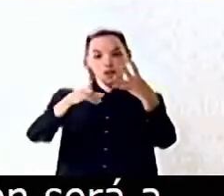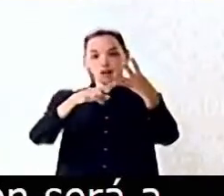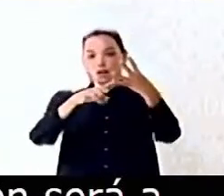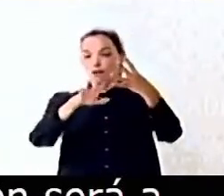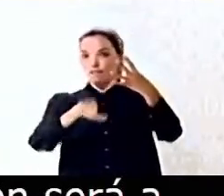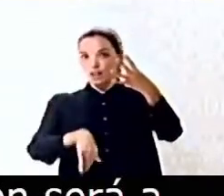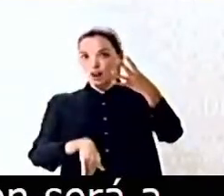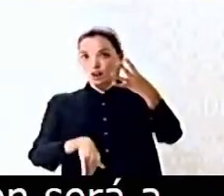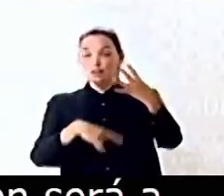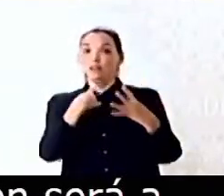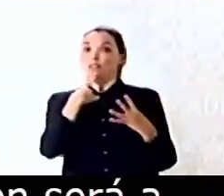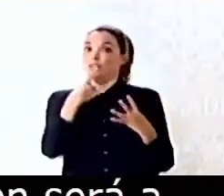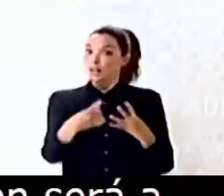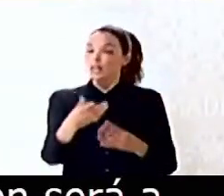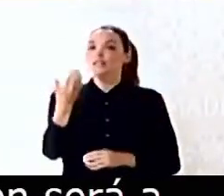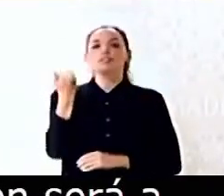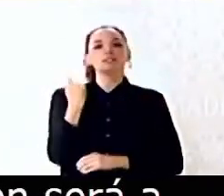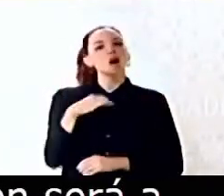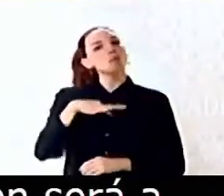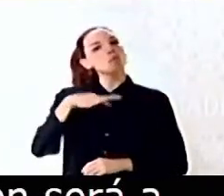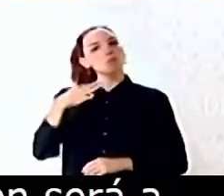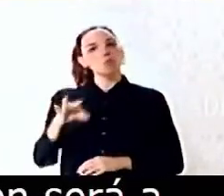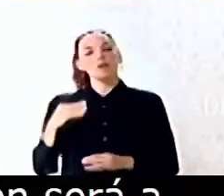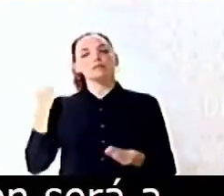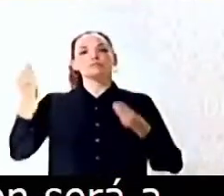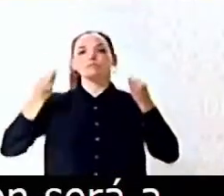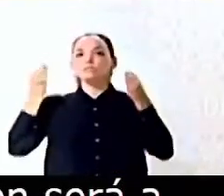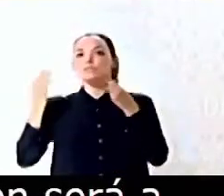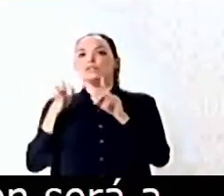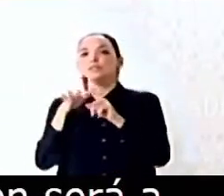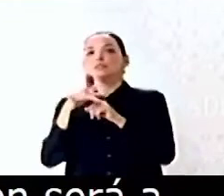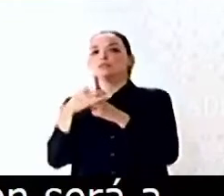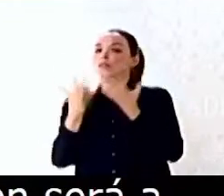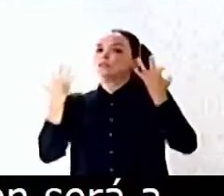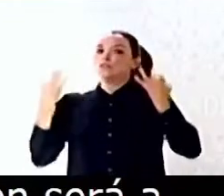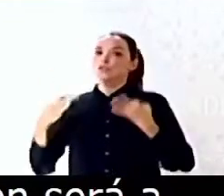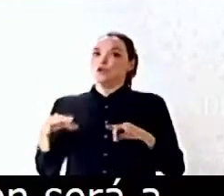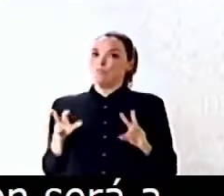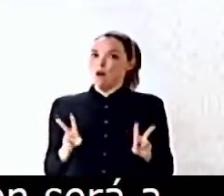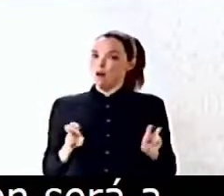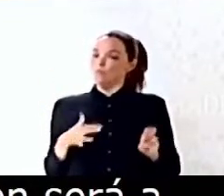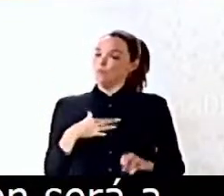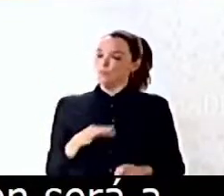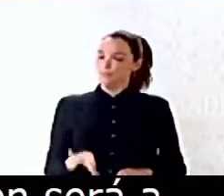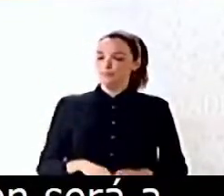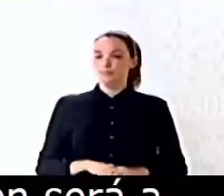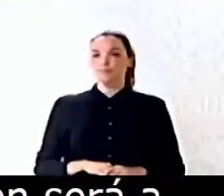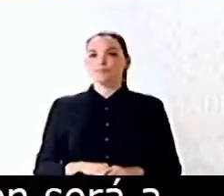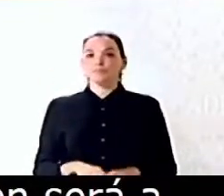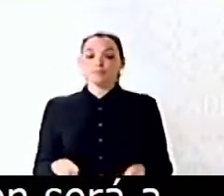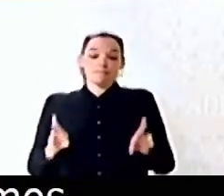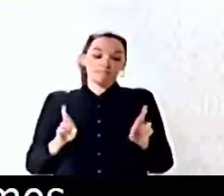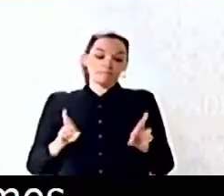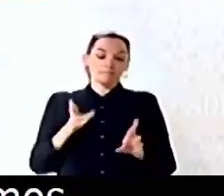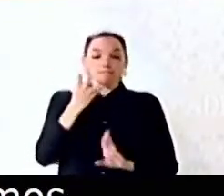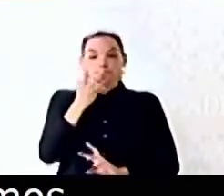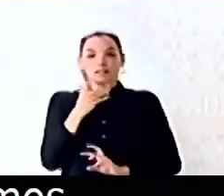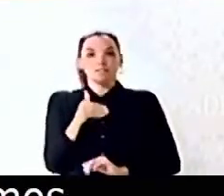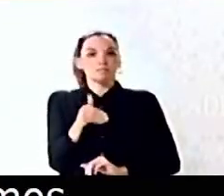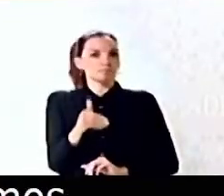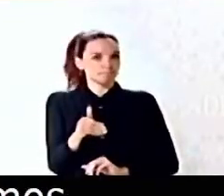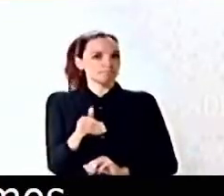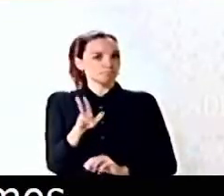cuando les dije que podríamos plantearnos entrar en nueva normalidad. Yo espero y deseo que sea así.